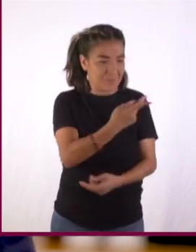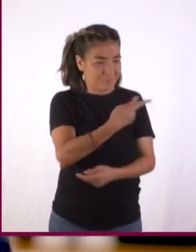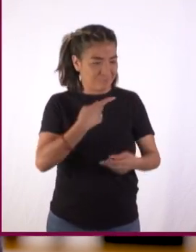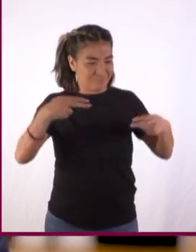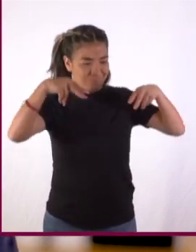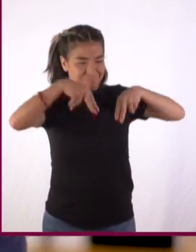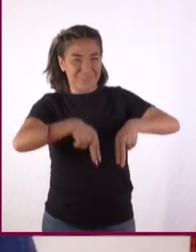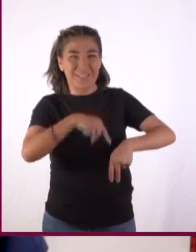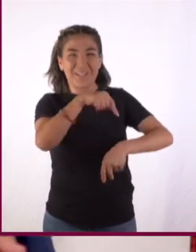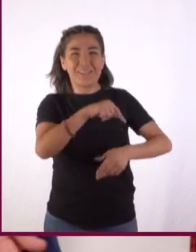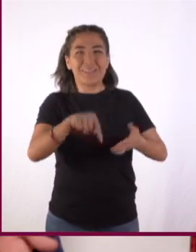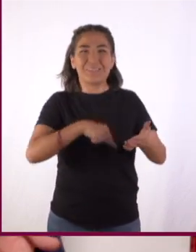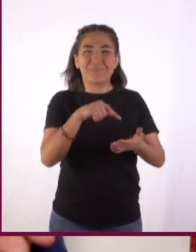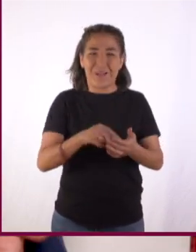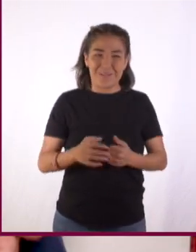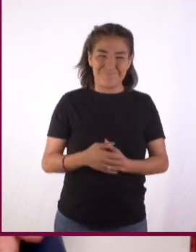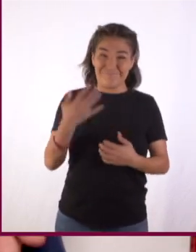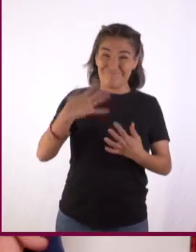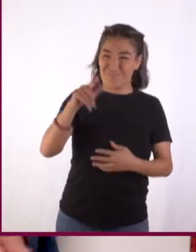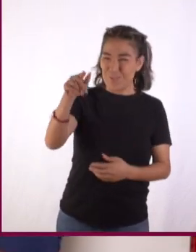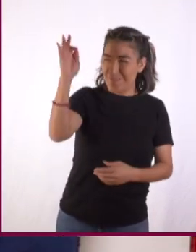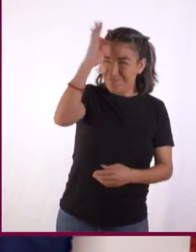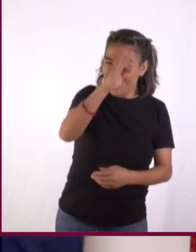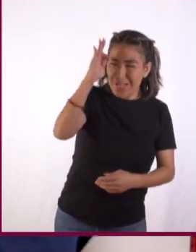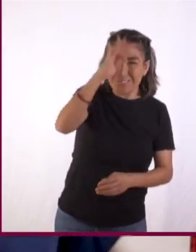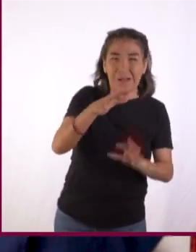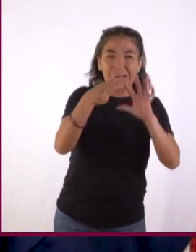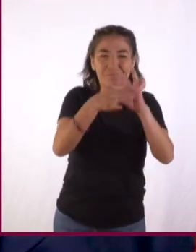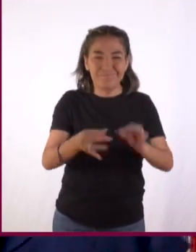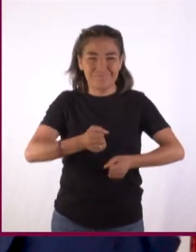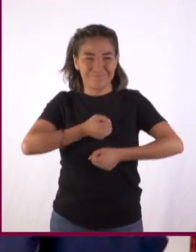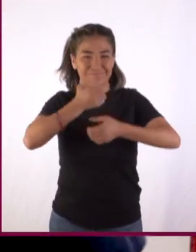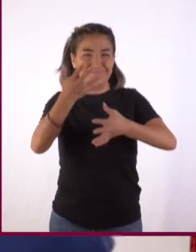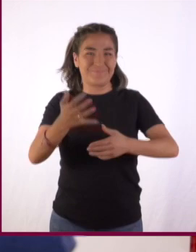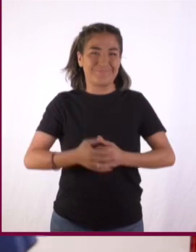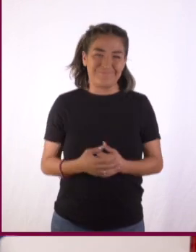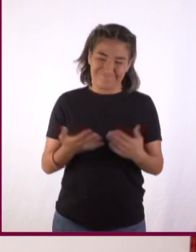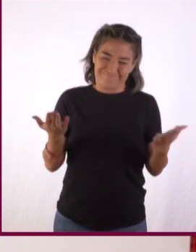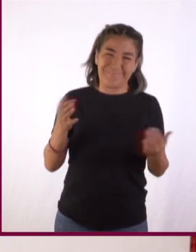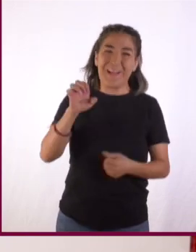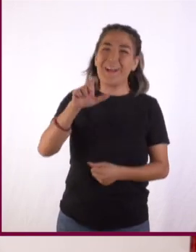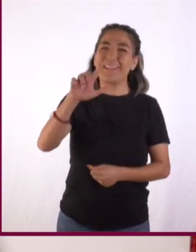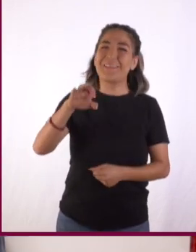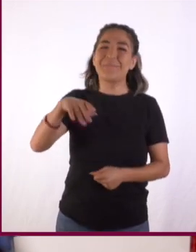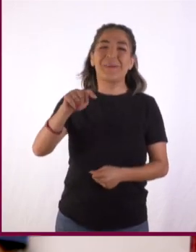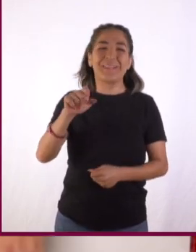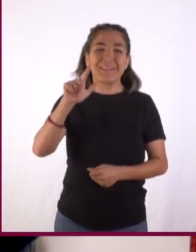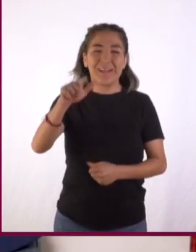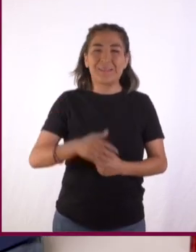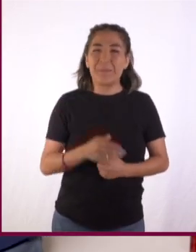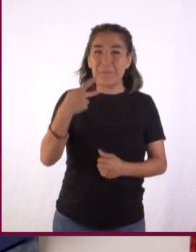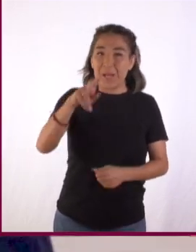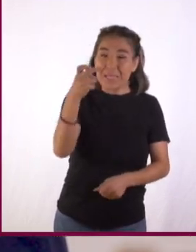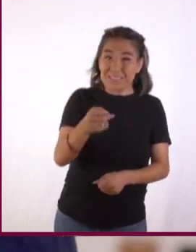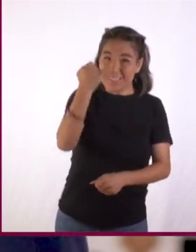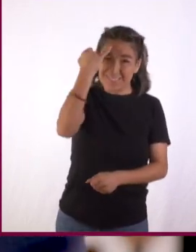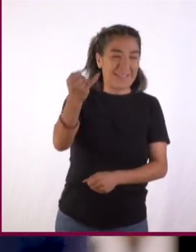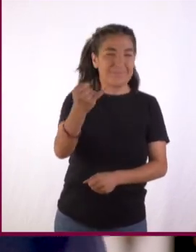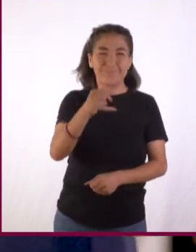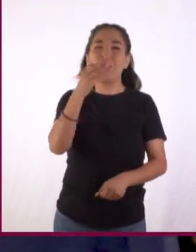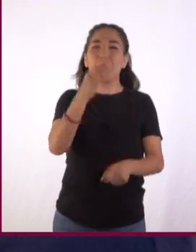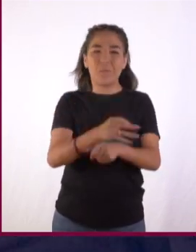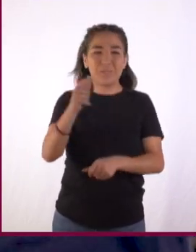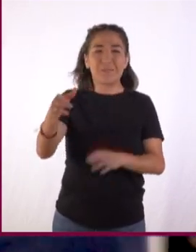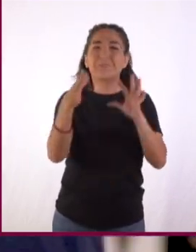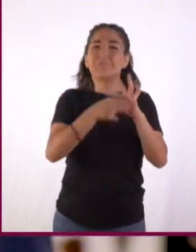lugar en el que estamos ahora. Ay, qué poético y filosófico te pusiste, Ernesto. Elemental. Pero no quiero que se queden solo con